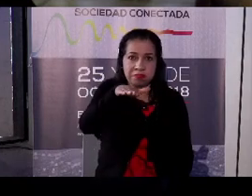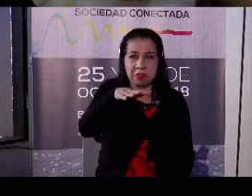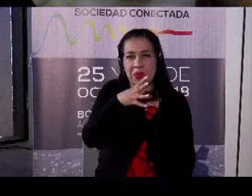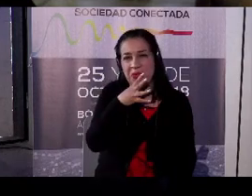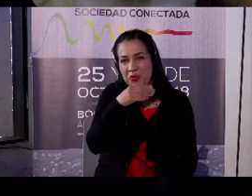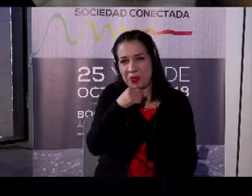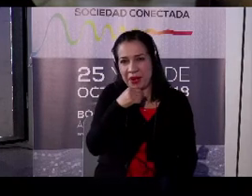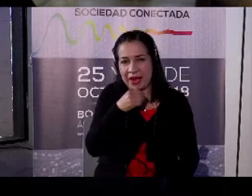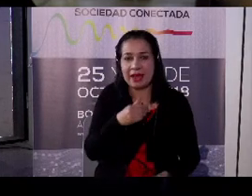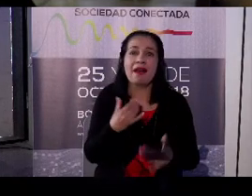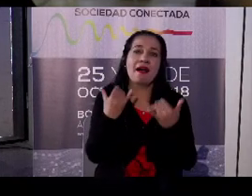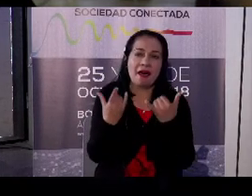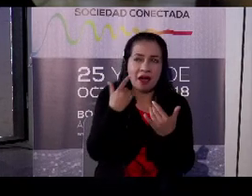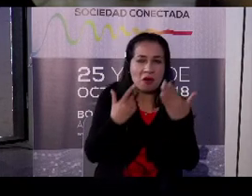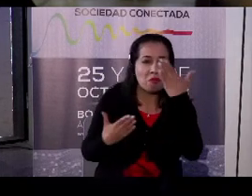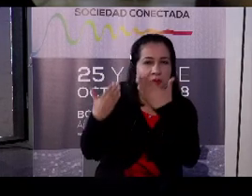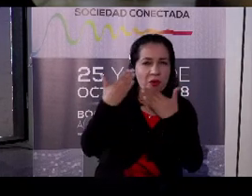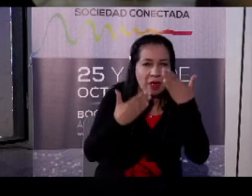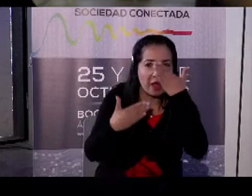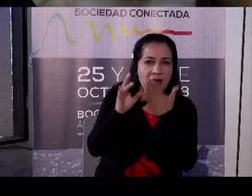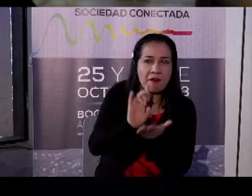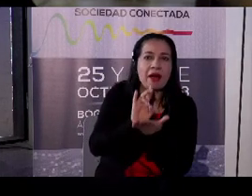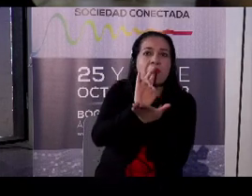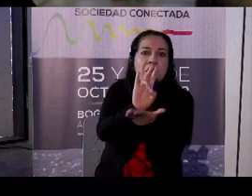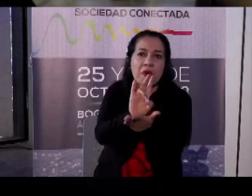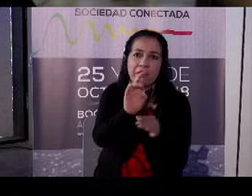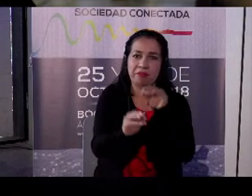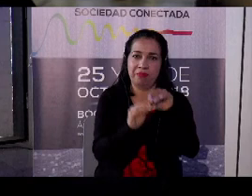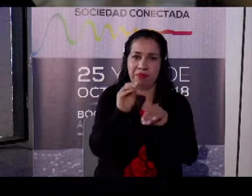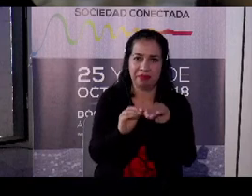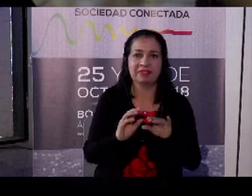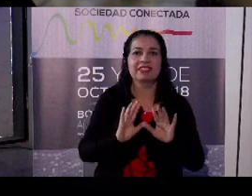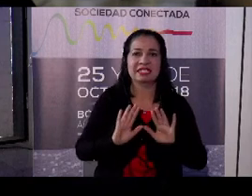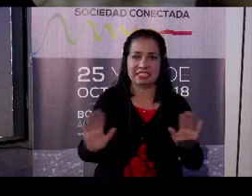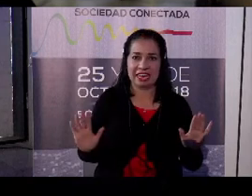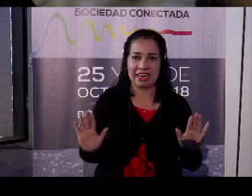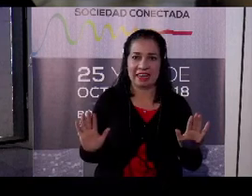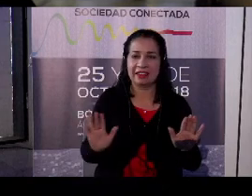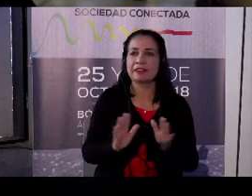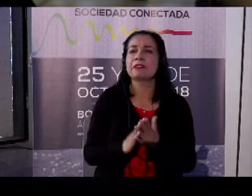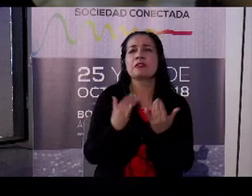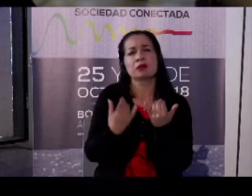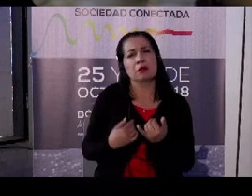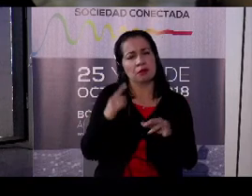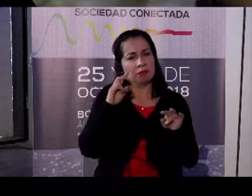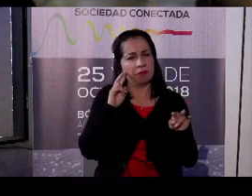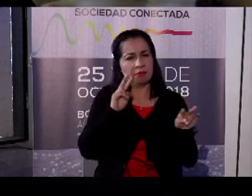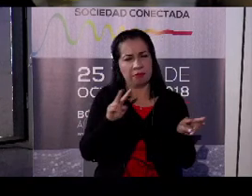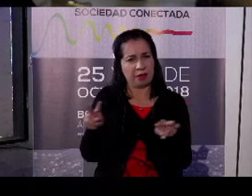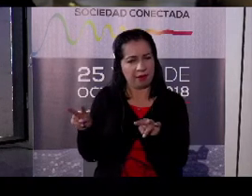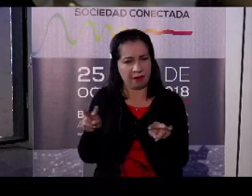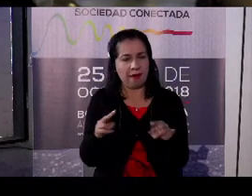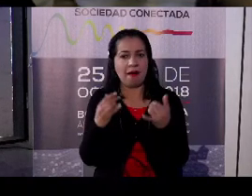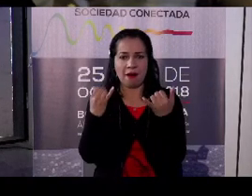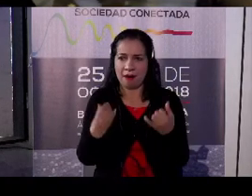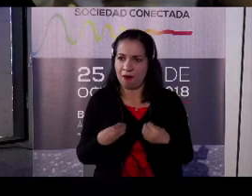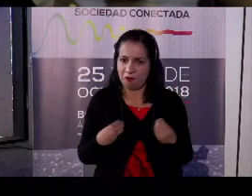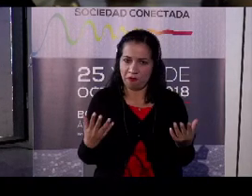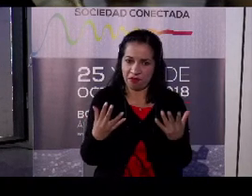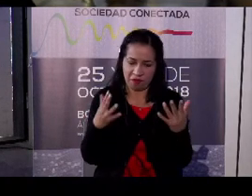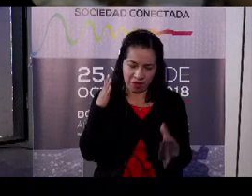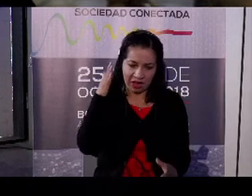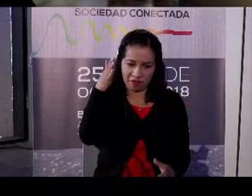y hay prototipos y yo en realidad pienso que estamos viviendo en el